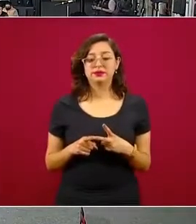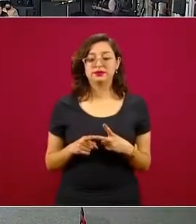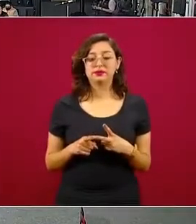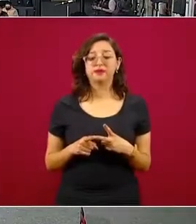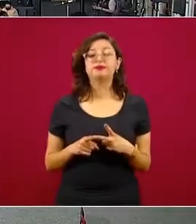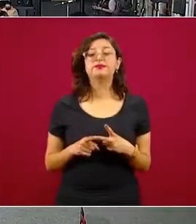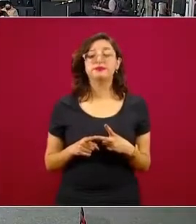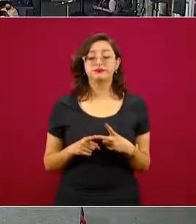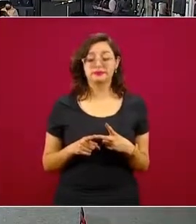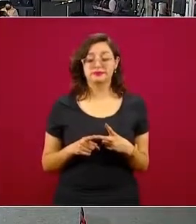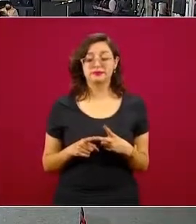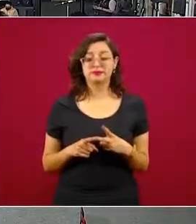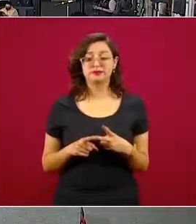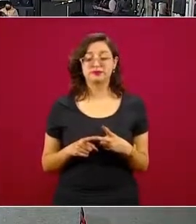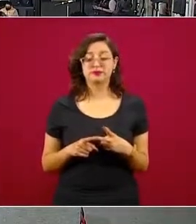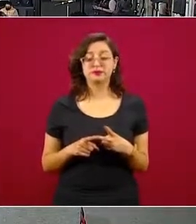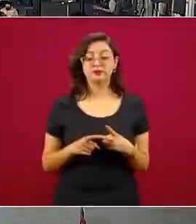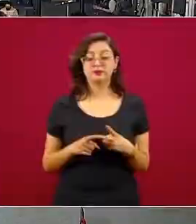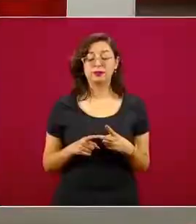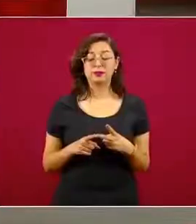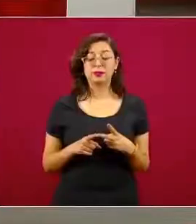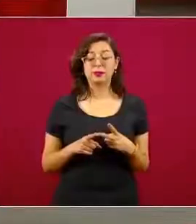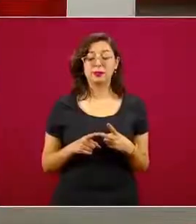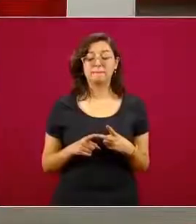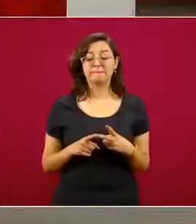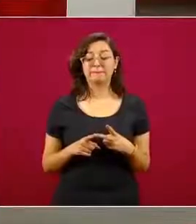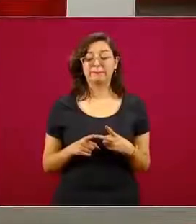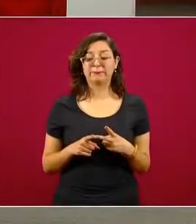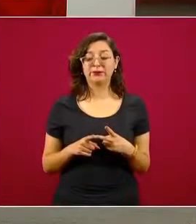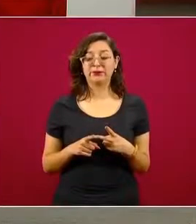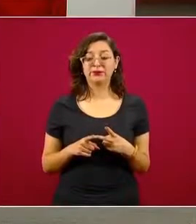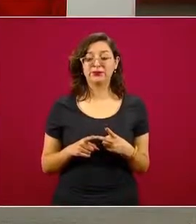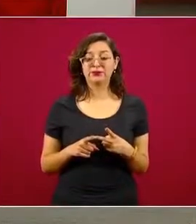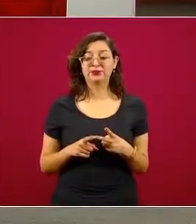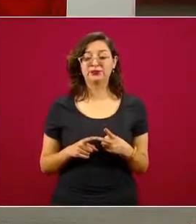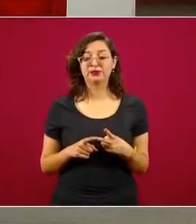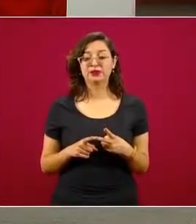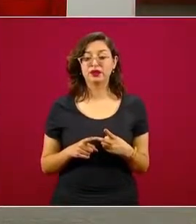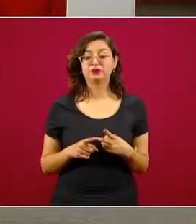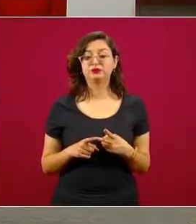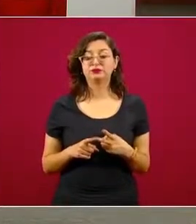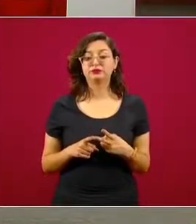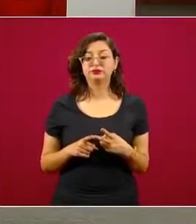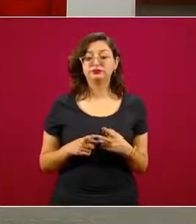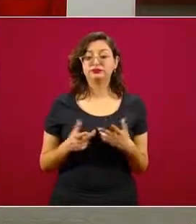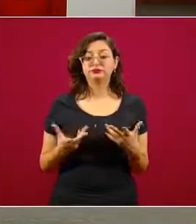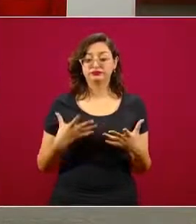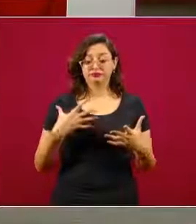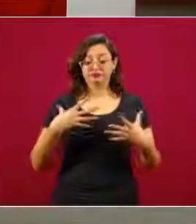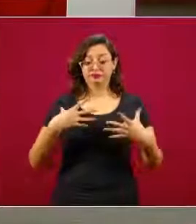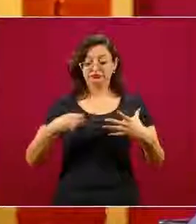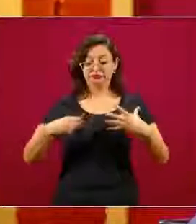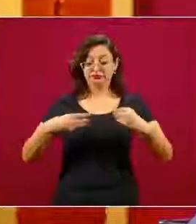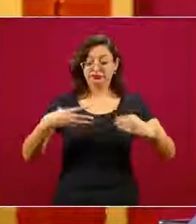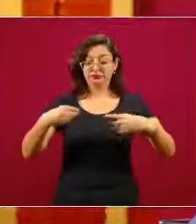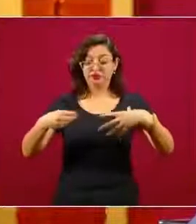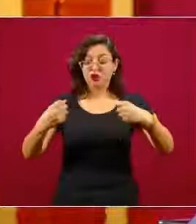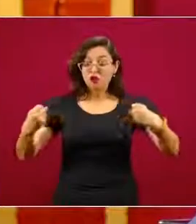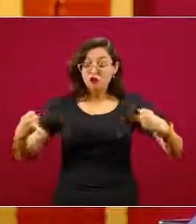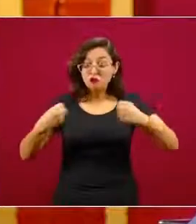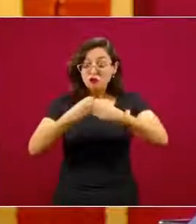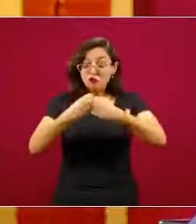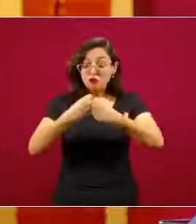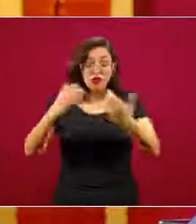paso. Lo que nos ilustra es que los agentes infecciosos no reconocen